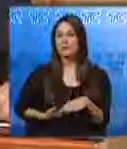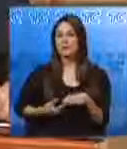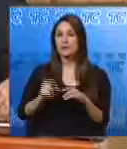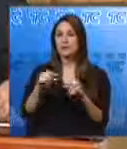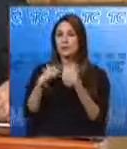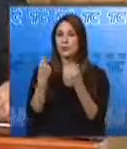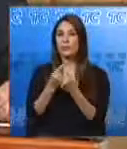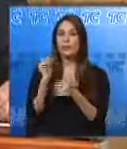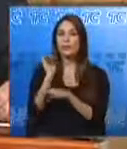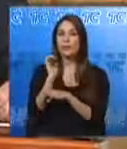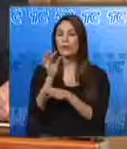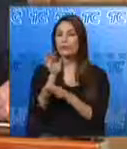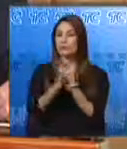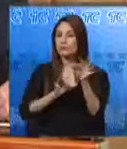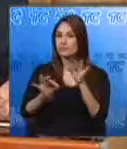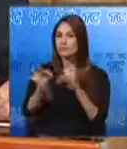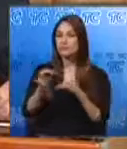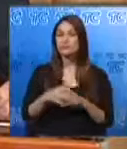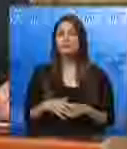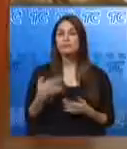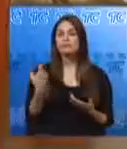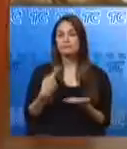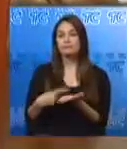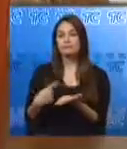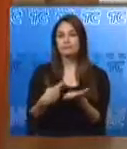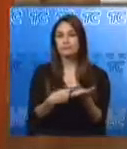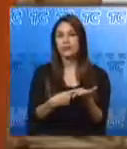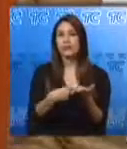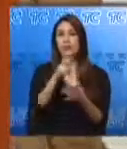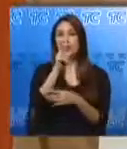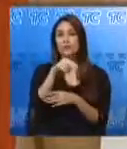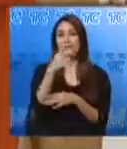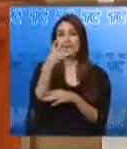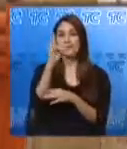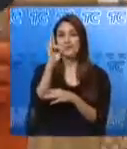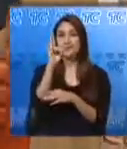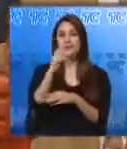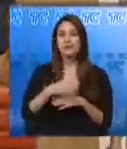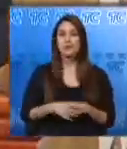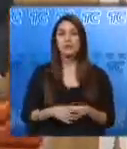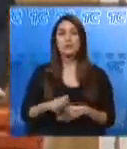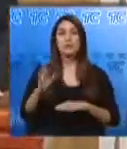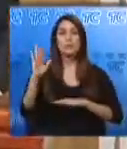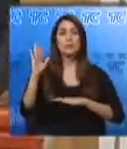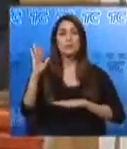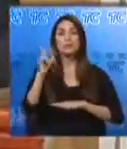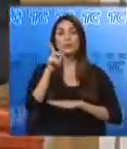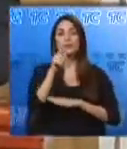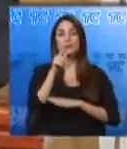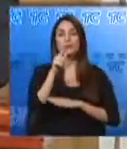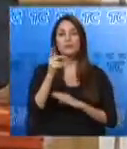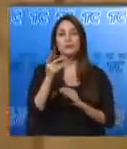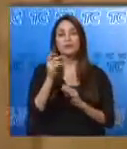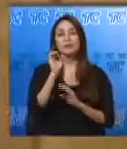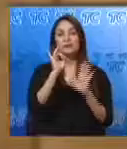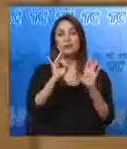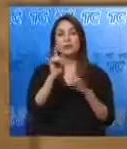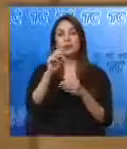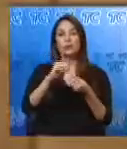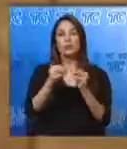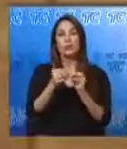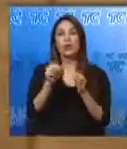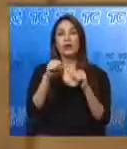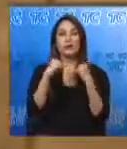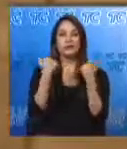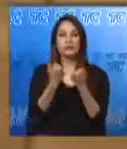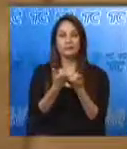grupo al Ecuador, país designado para ocupar el cargo en 2017. El nombramiento se produjo en la sesión 71 de la Asamblea